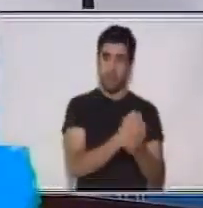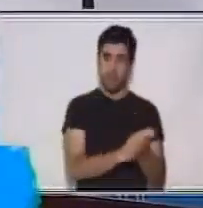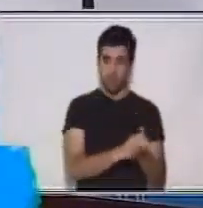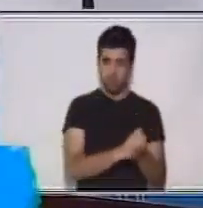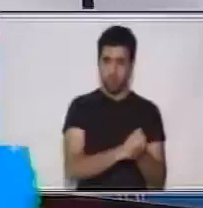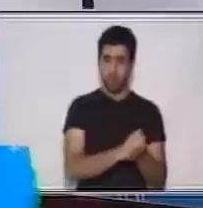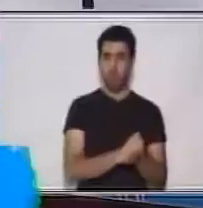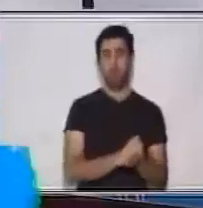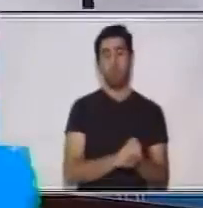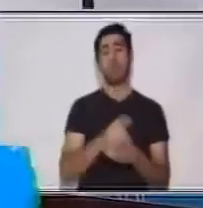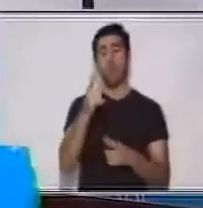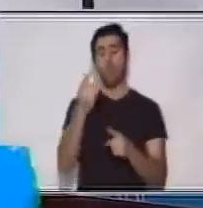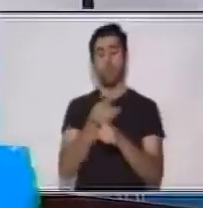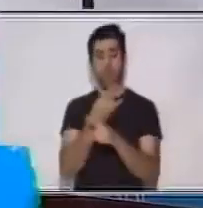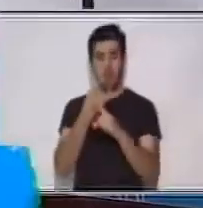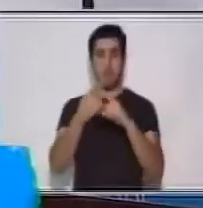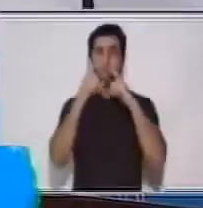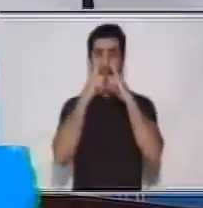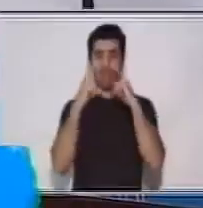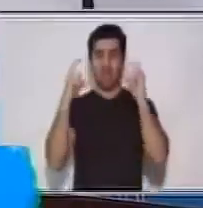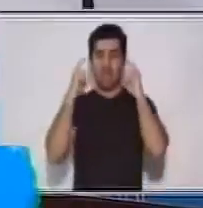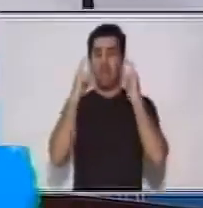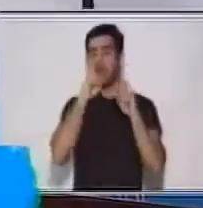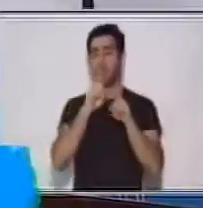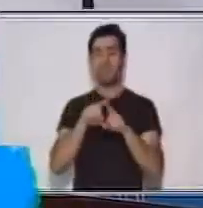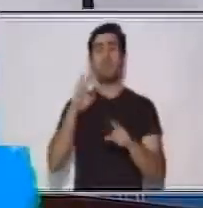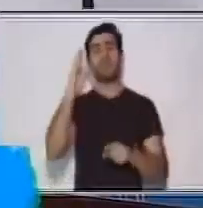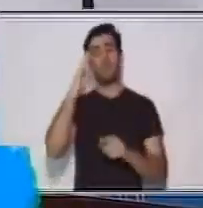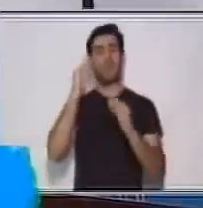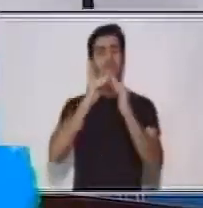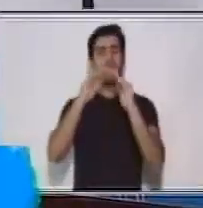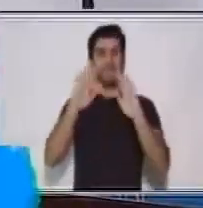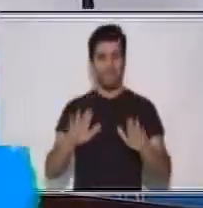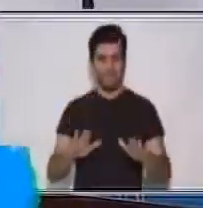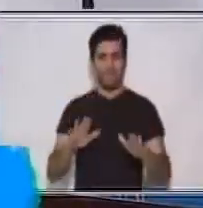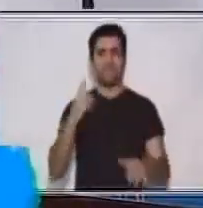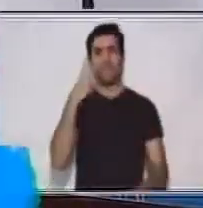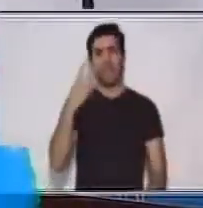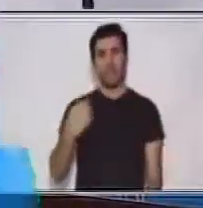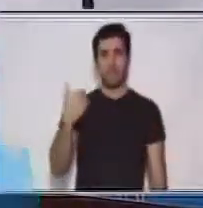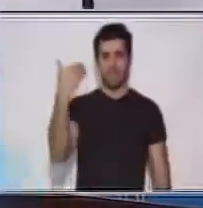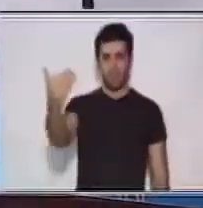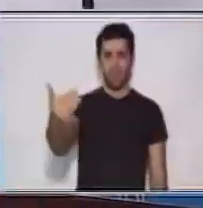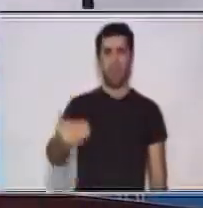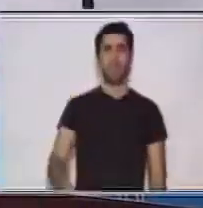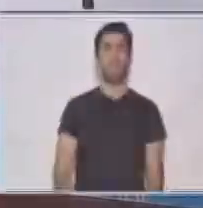utilizar tu mascarilla y recuerda, quédate en casa. Hasta pronto.